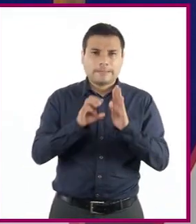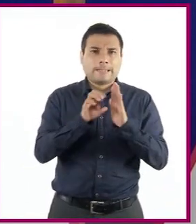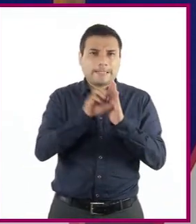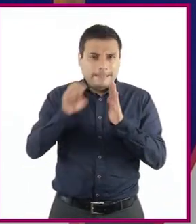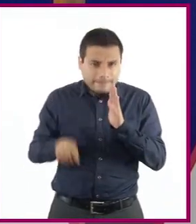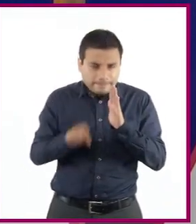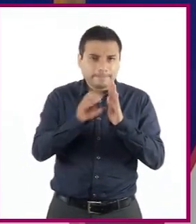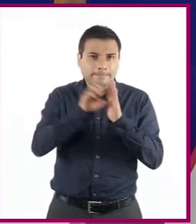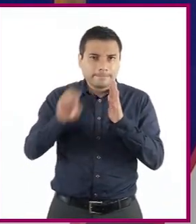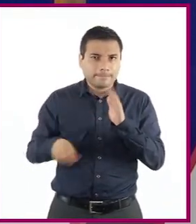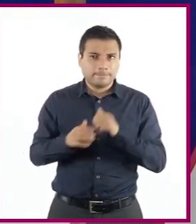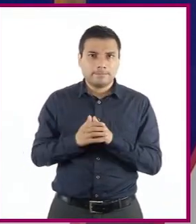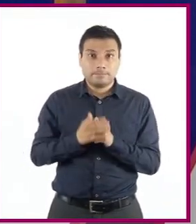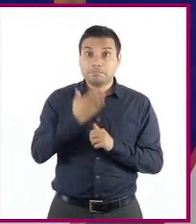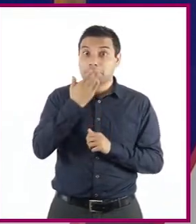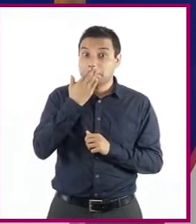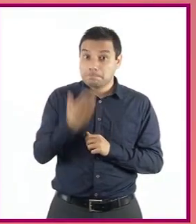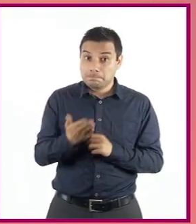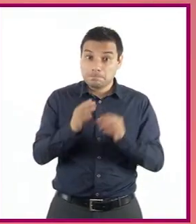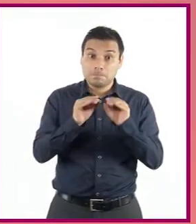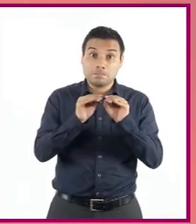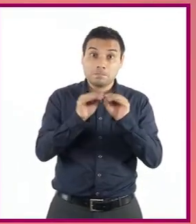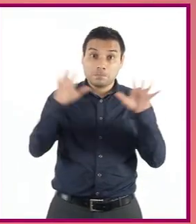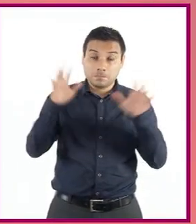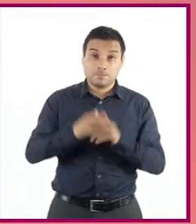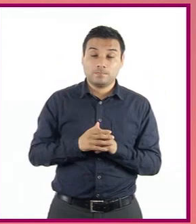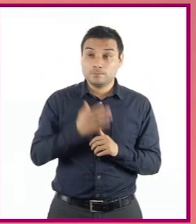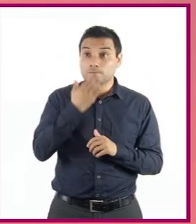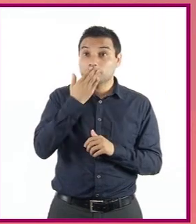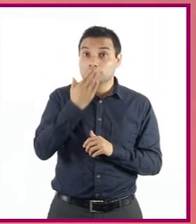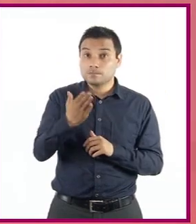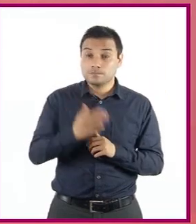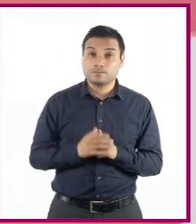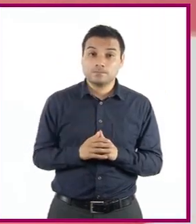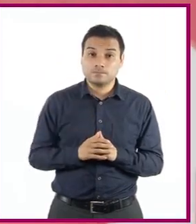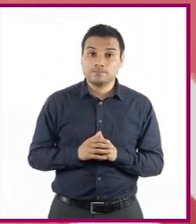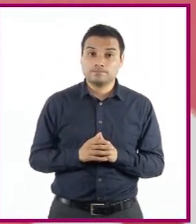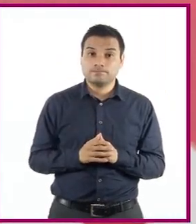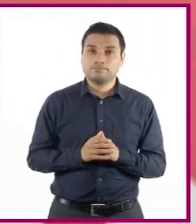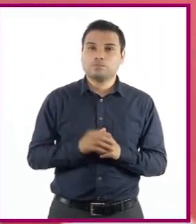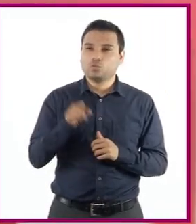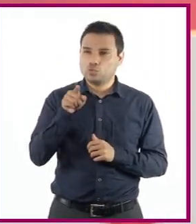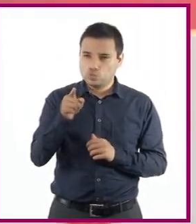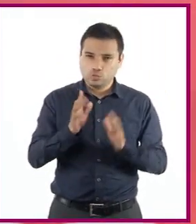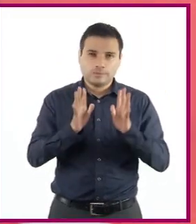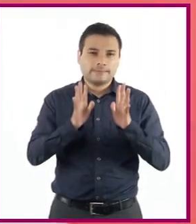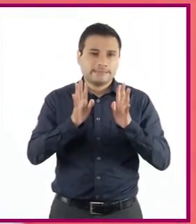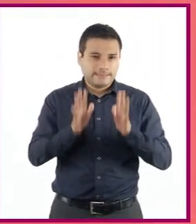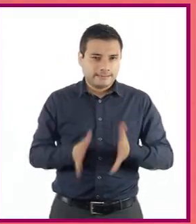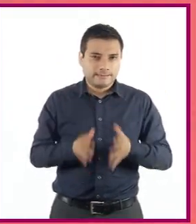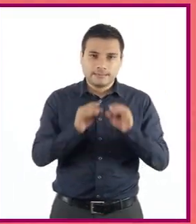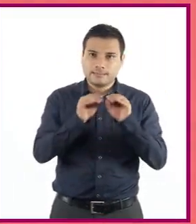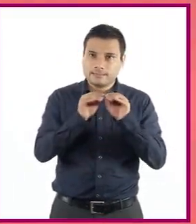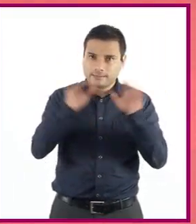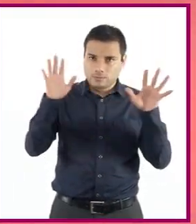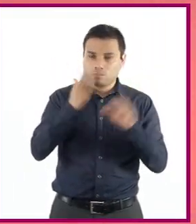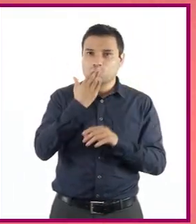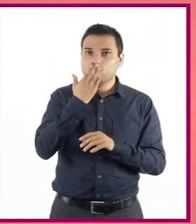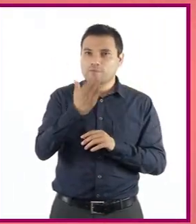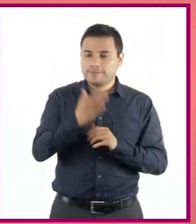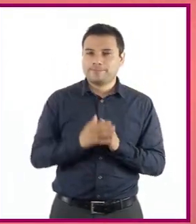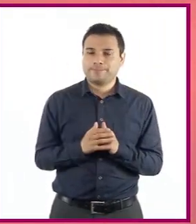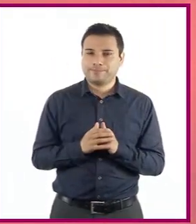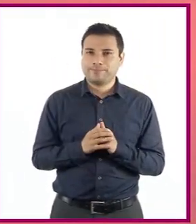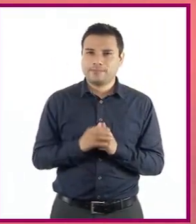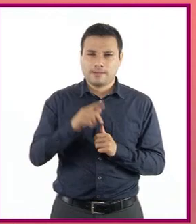compartiendo son muy claros. Muy bien, creo que te quedó claro el énfasis de esta sesión,